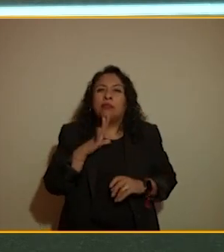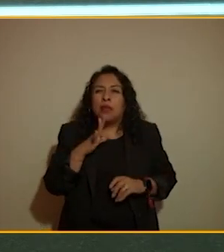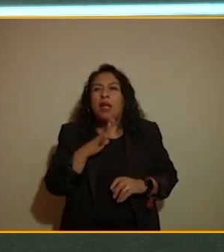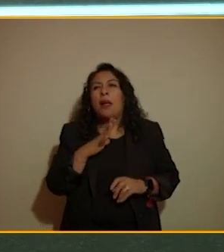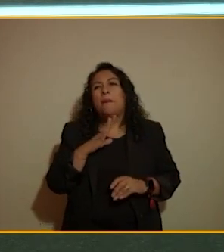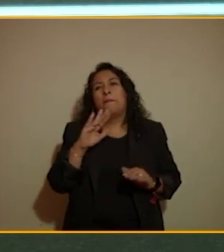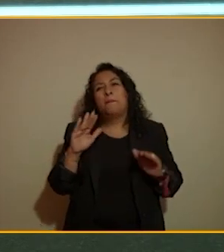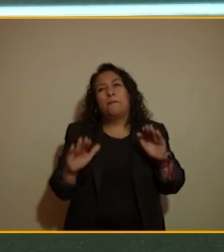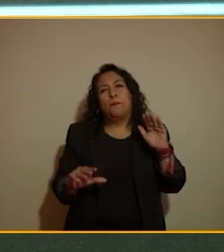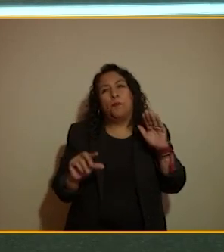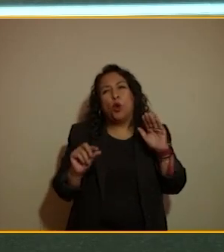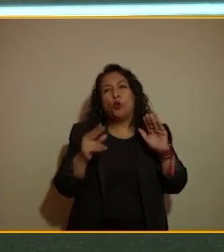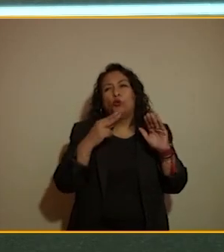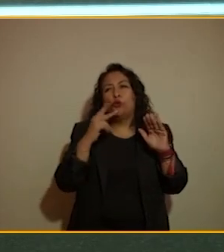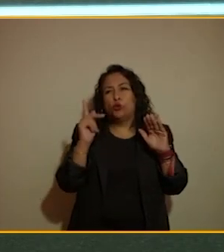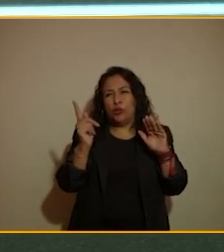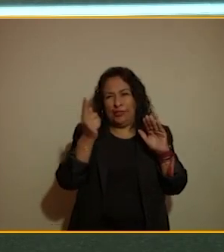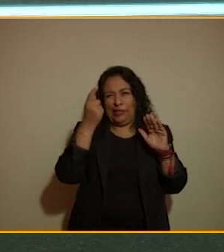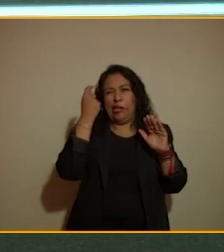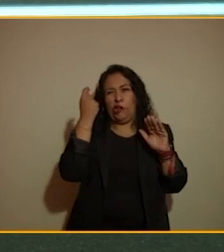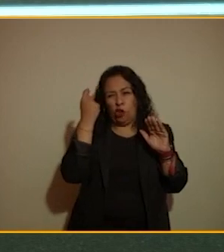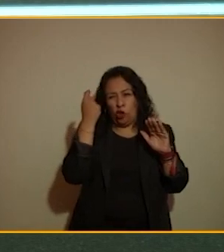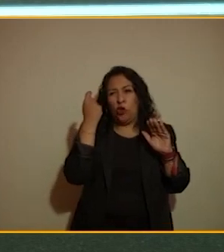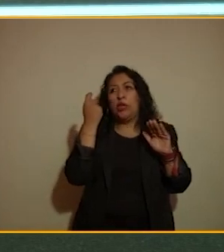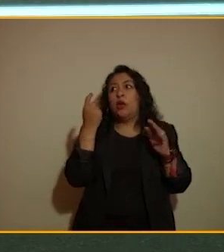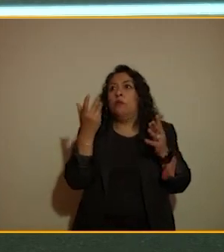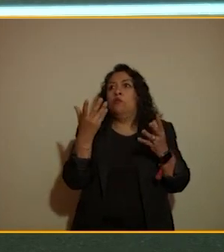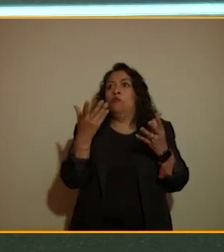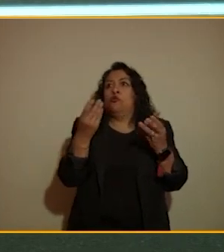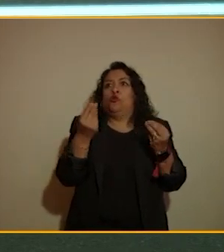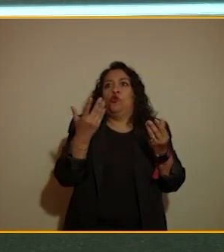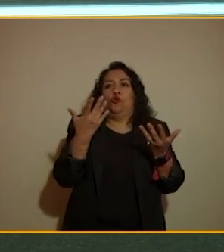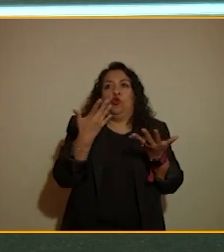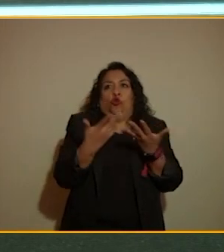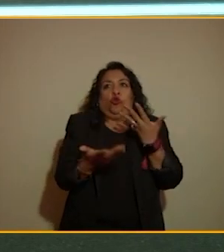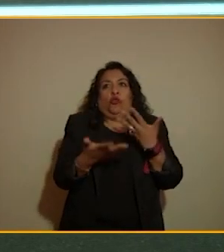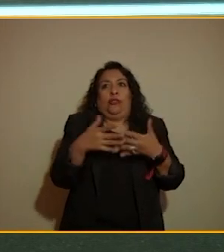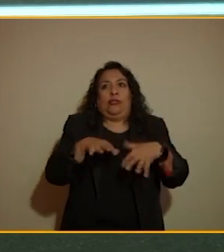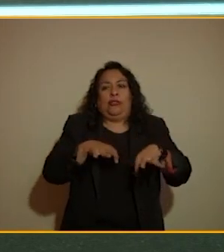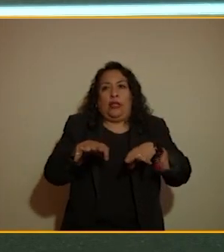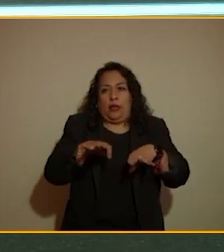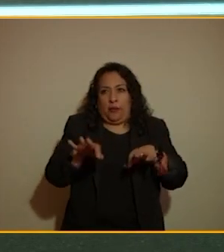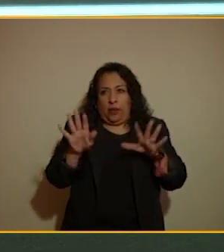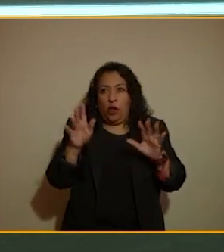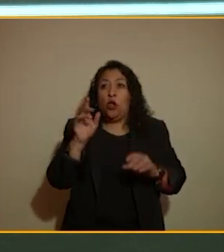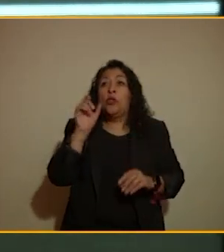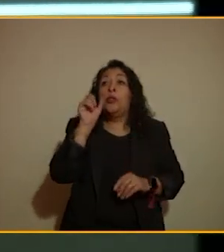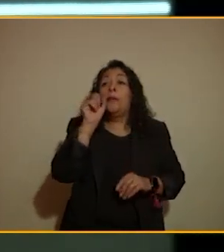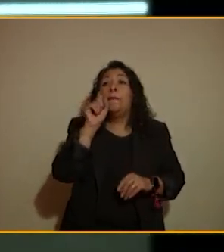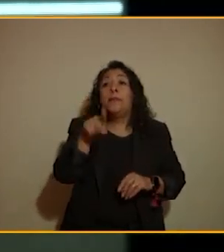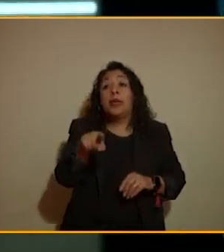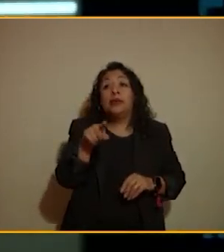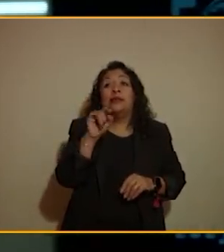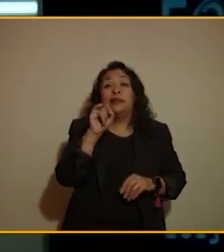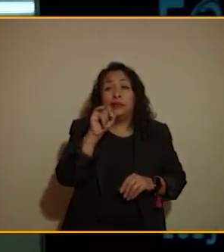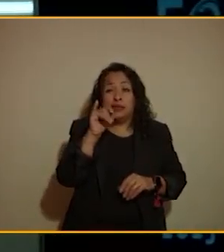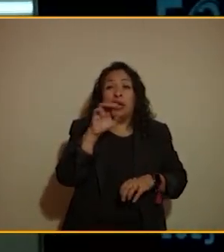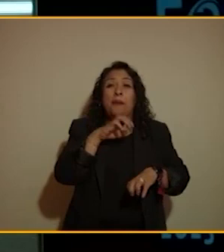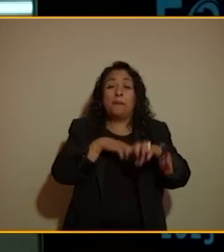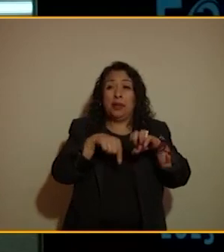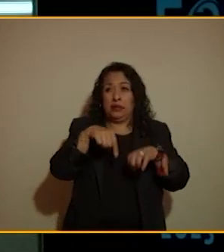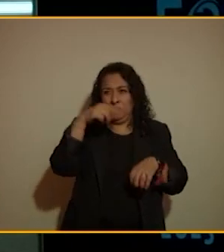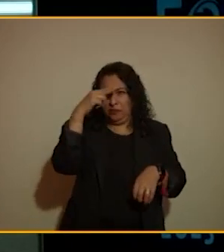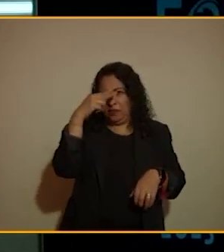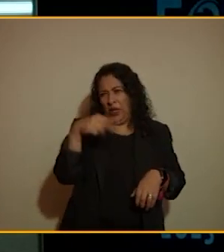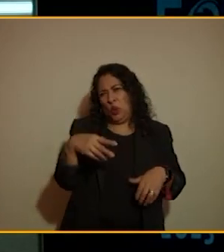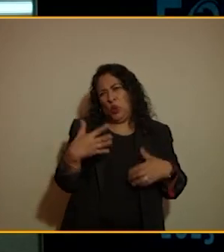bajo potencial tecnológico, una alta mano de obra. También es cierto que tenemos empresas aquí en México que